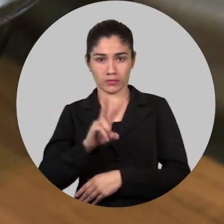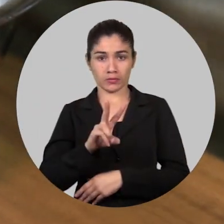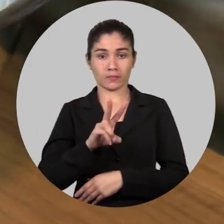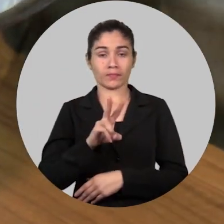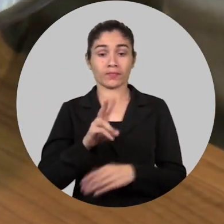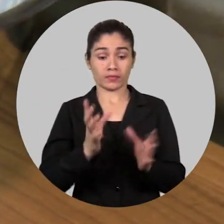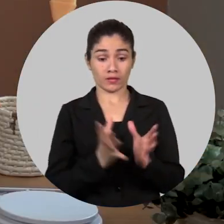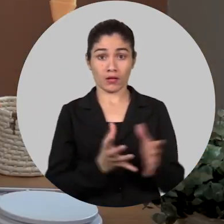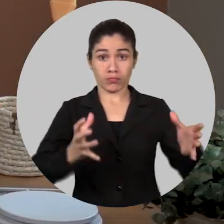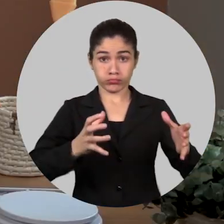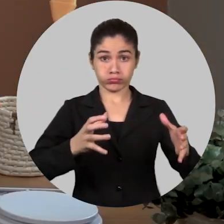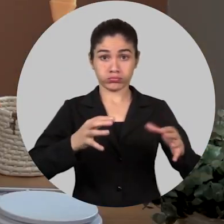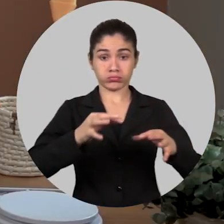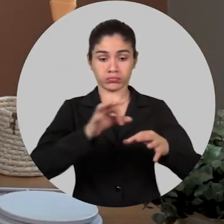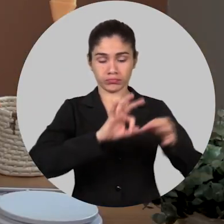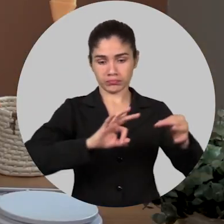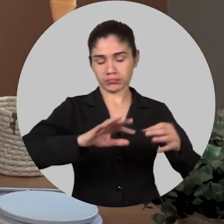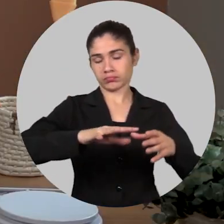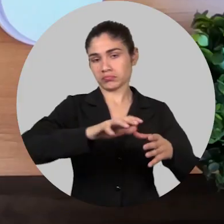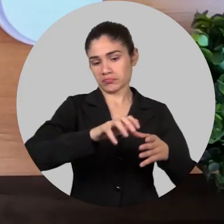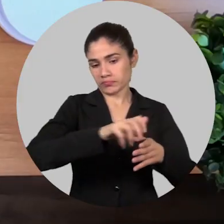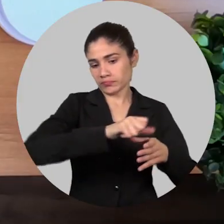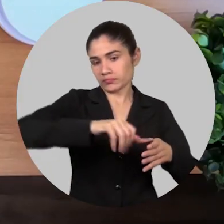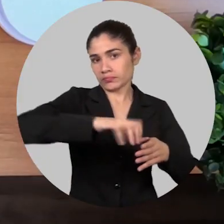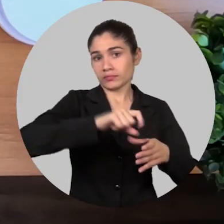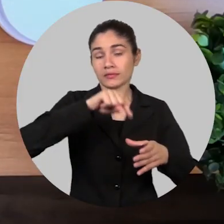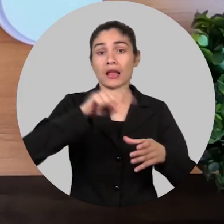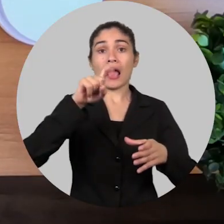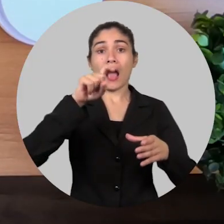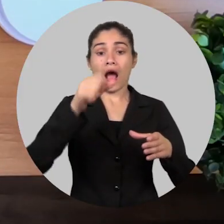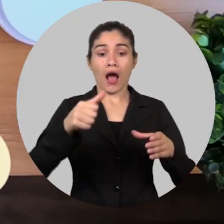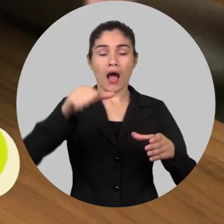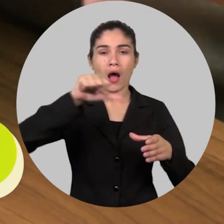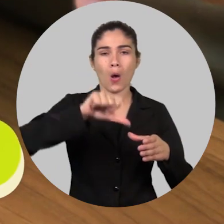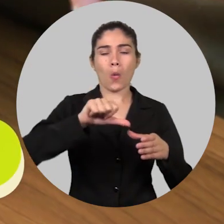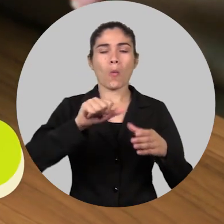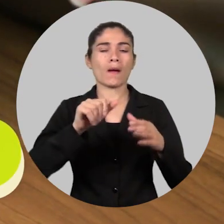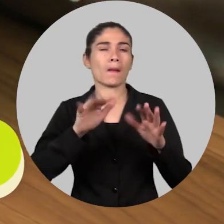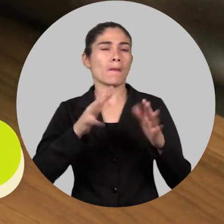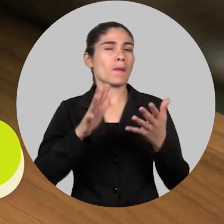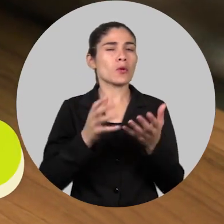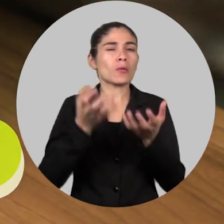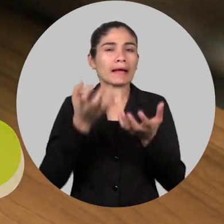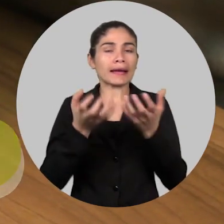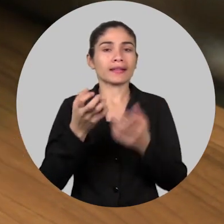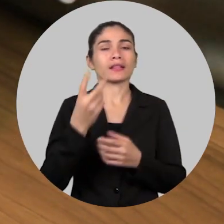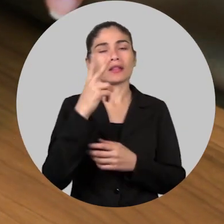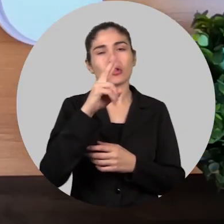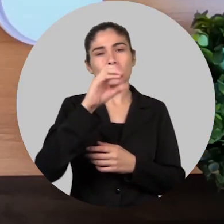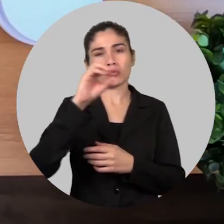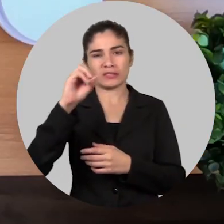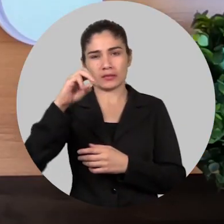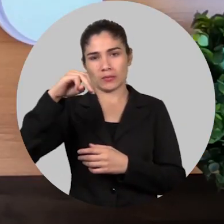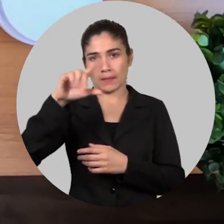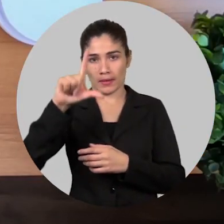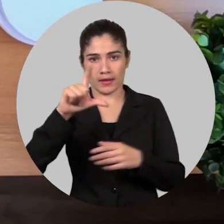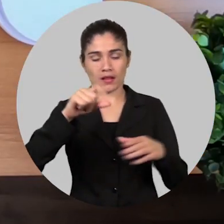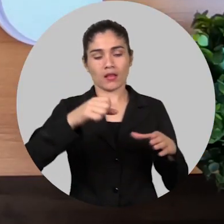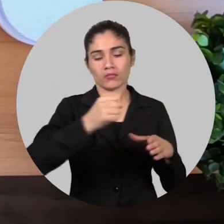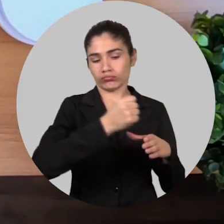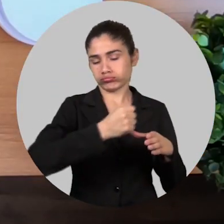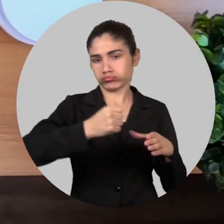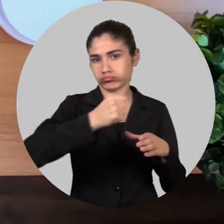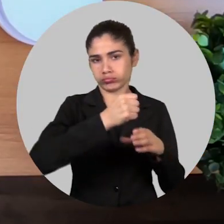adentro de nuestro bol. A esto vamos a añadir agua tibia, 200 ml. Vamos a